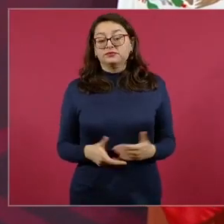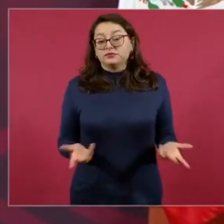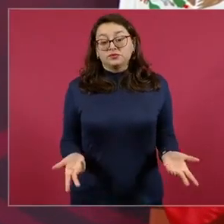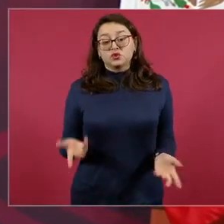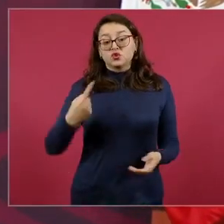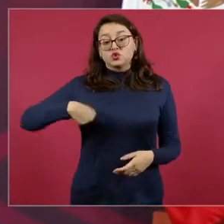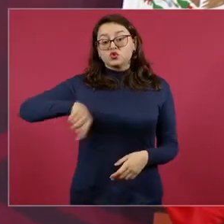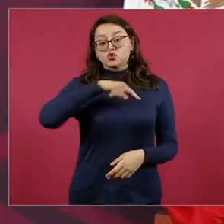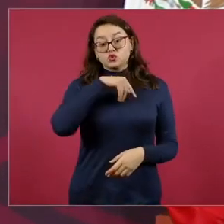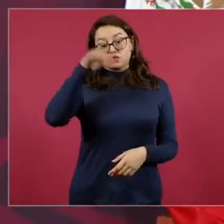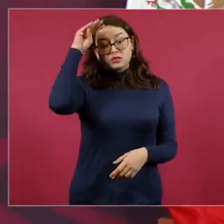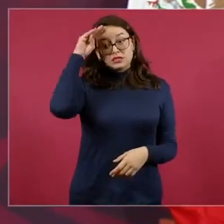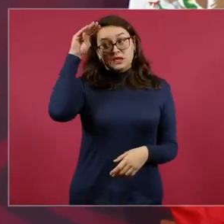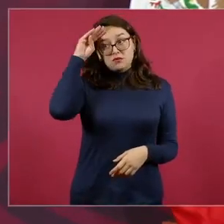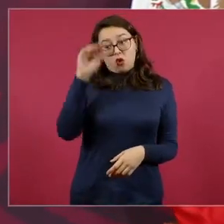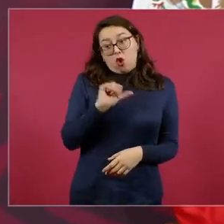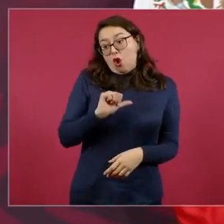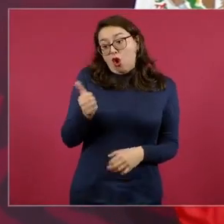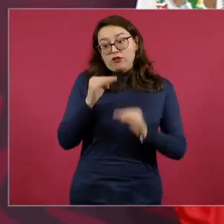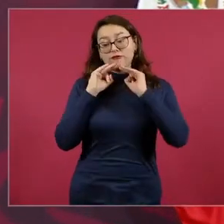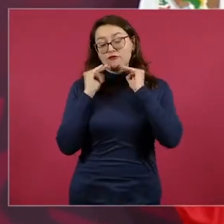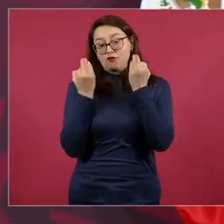Pensamos de manera diferente.